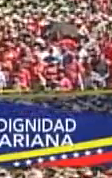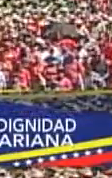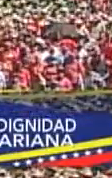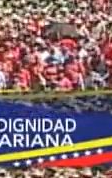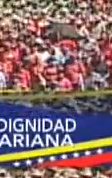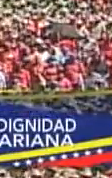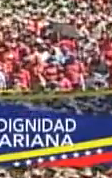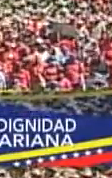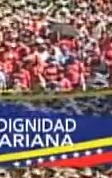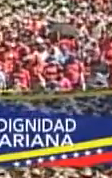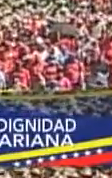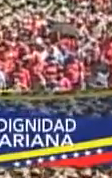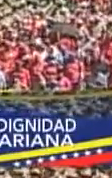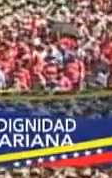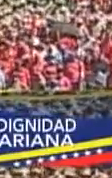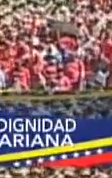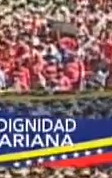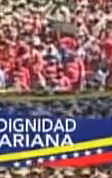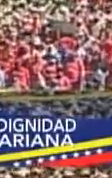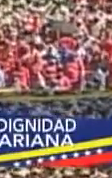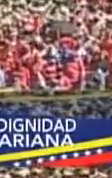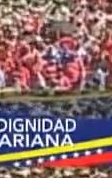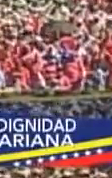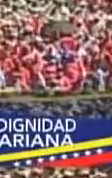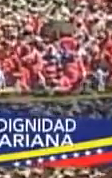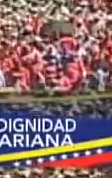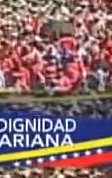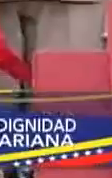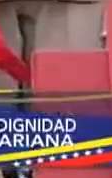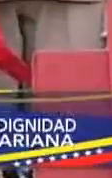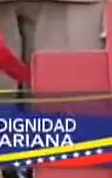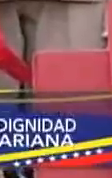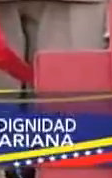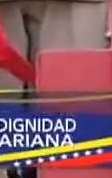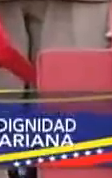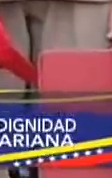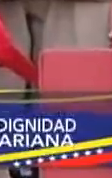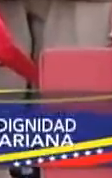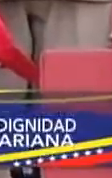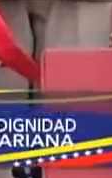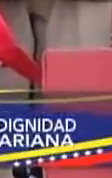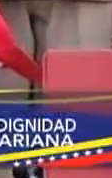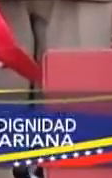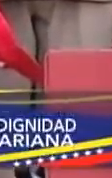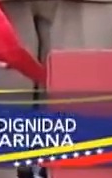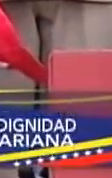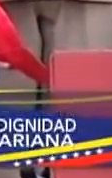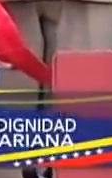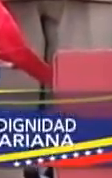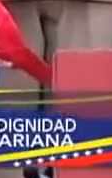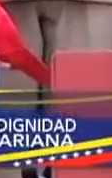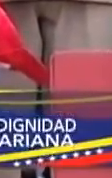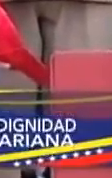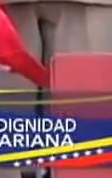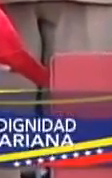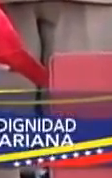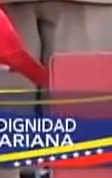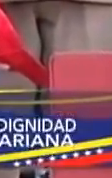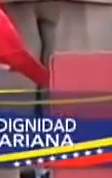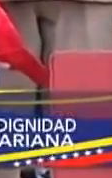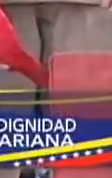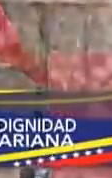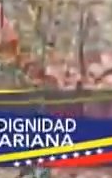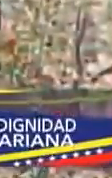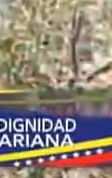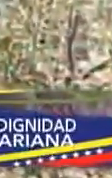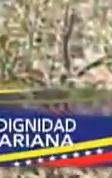más impresionantes por su fortaleza, por su gran fuerza, que es la Unión Cívico-Militar,